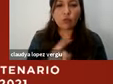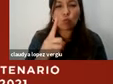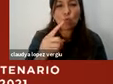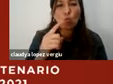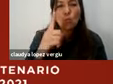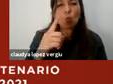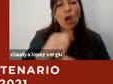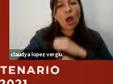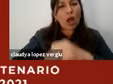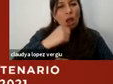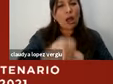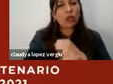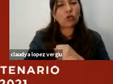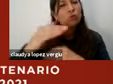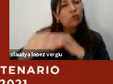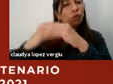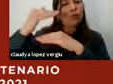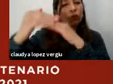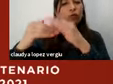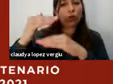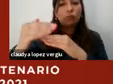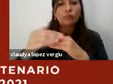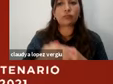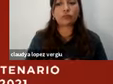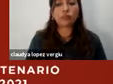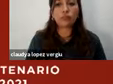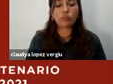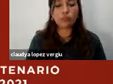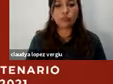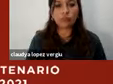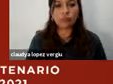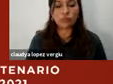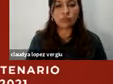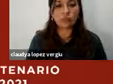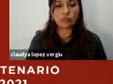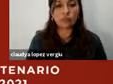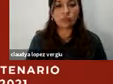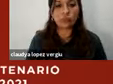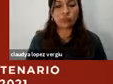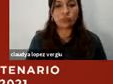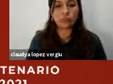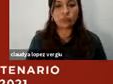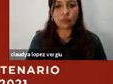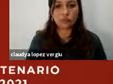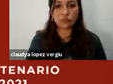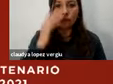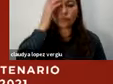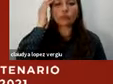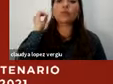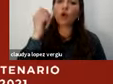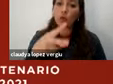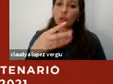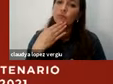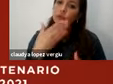ya vamos a tener una planta bien implementada ya para poder empezar con el tratamiento. Uh-huh. Ok,